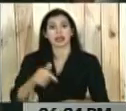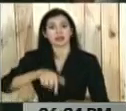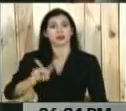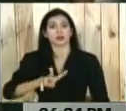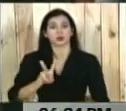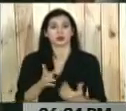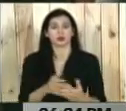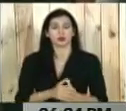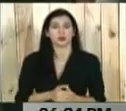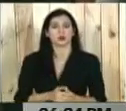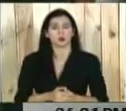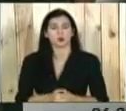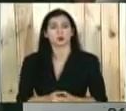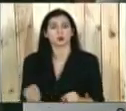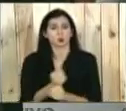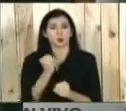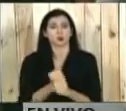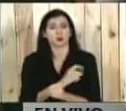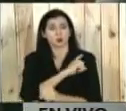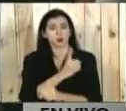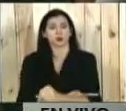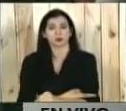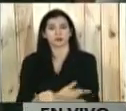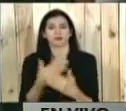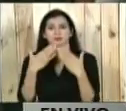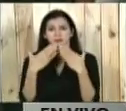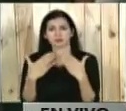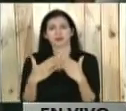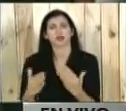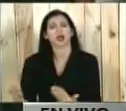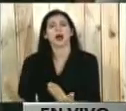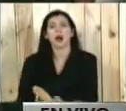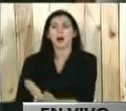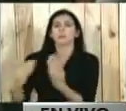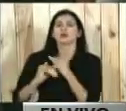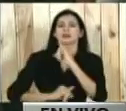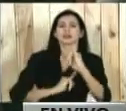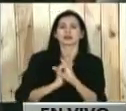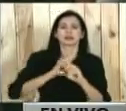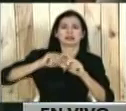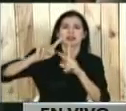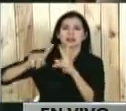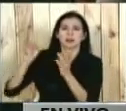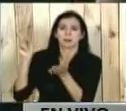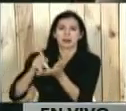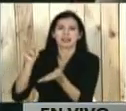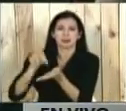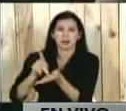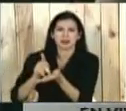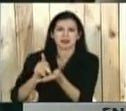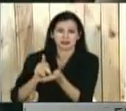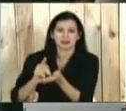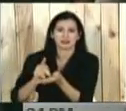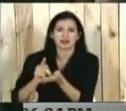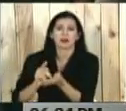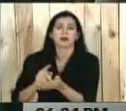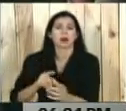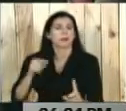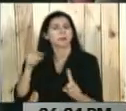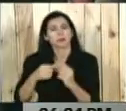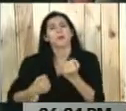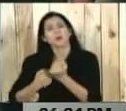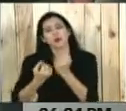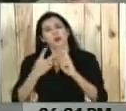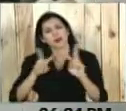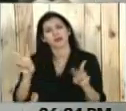una intensa jornada de agradecimiento al apoyo internacional de los distintos actores por la paz de Venezuela.